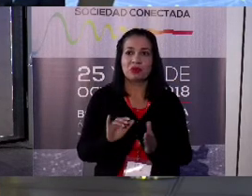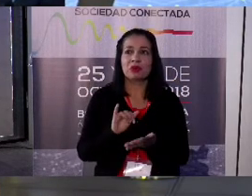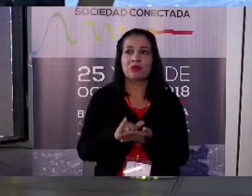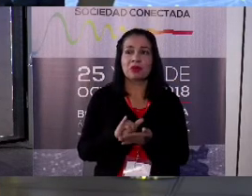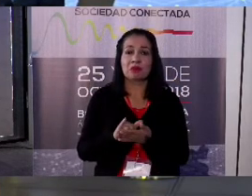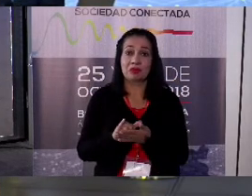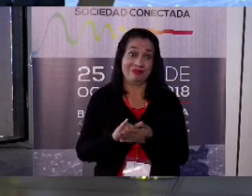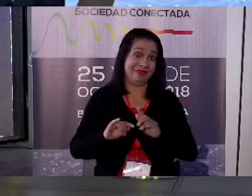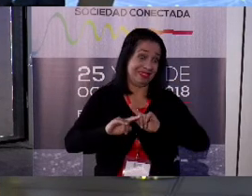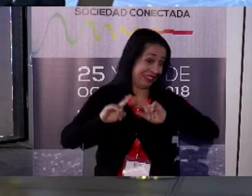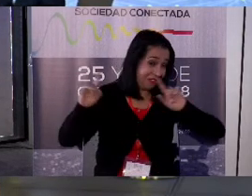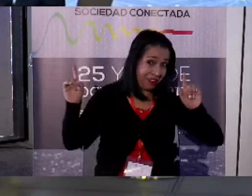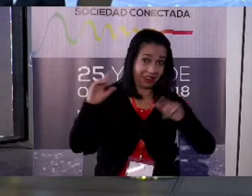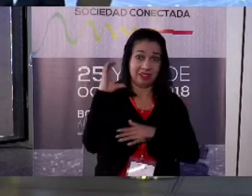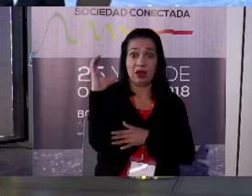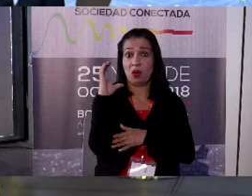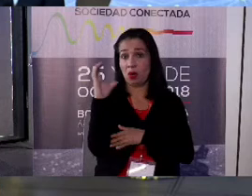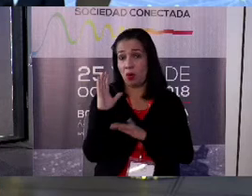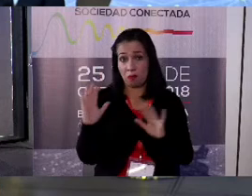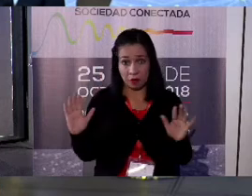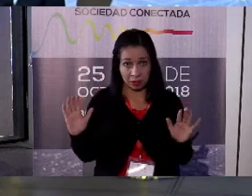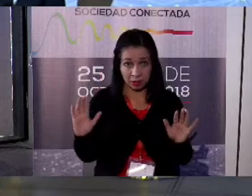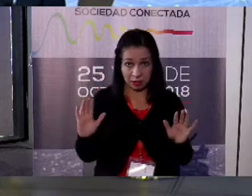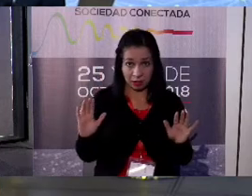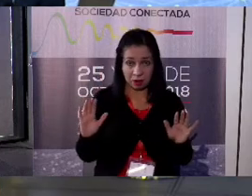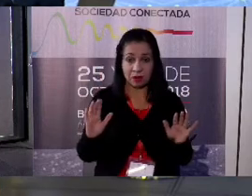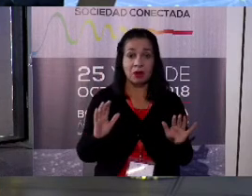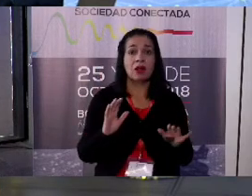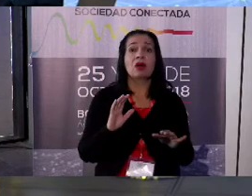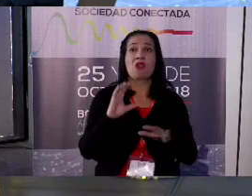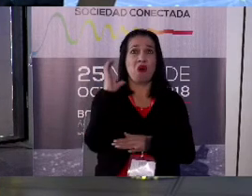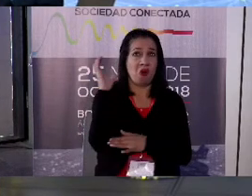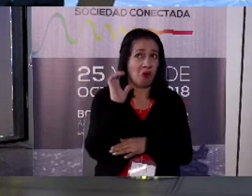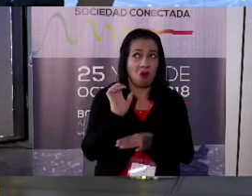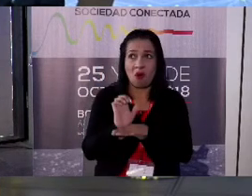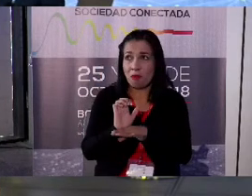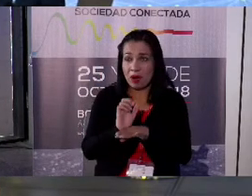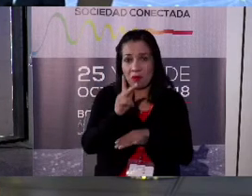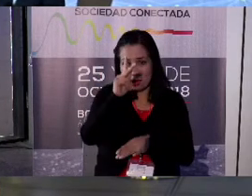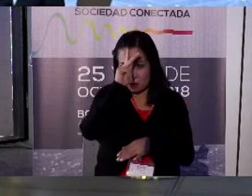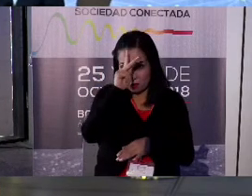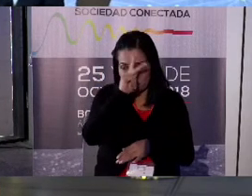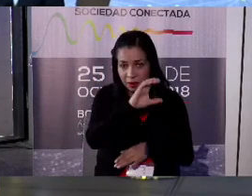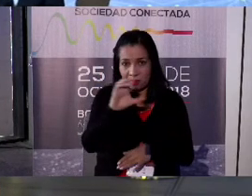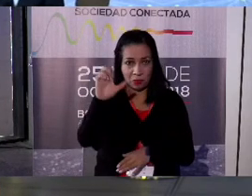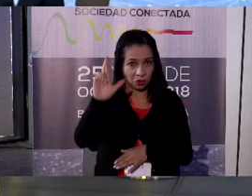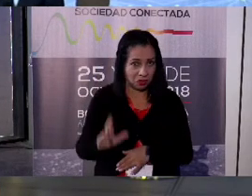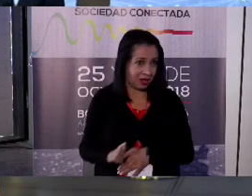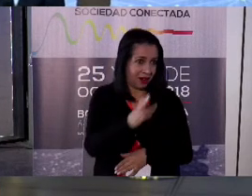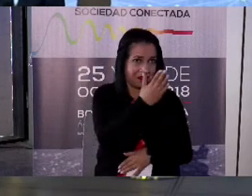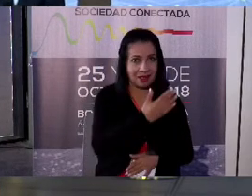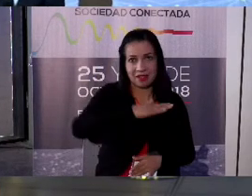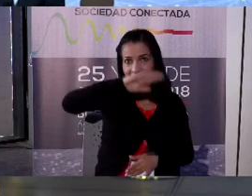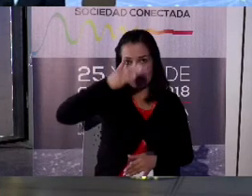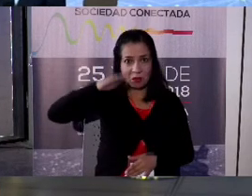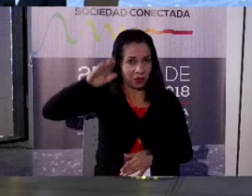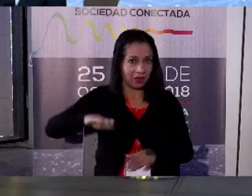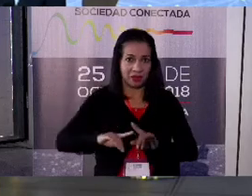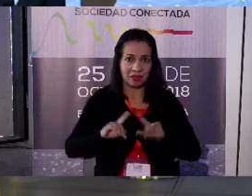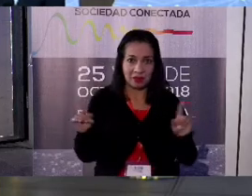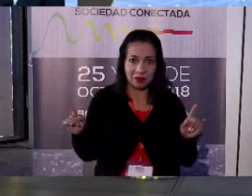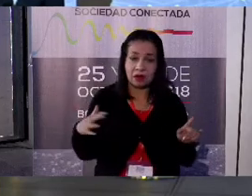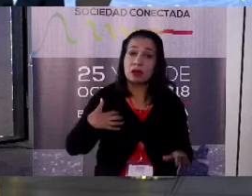con Colombia por decir Colombia pero puedo decir Ecuador Perú Costa Rica